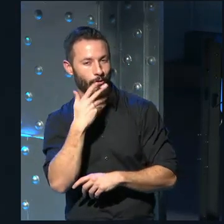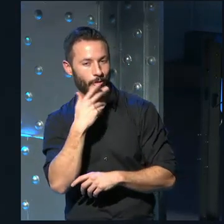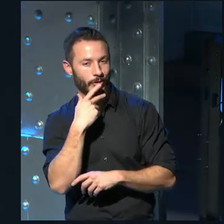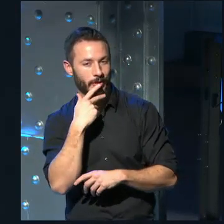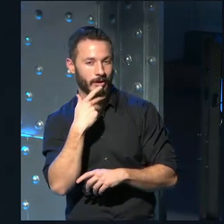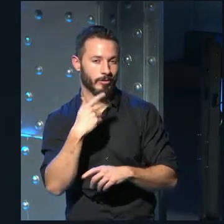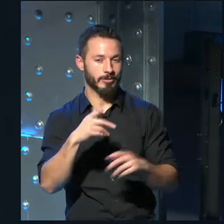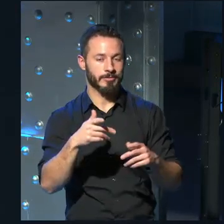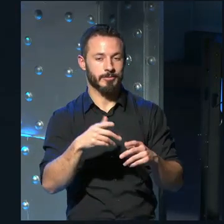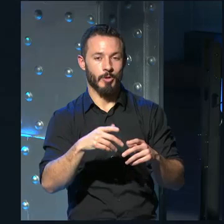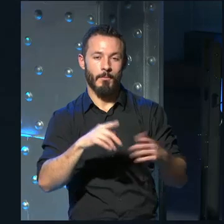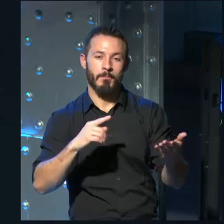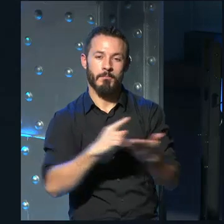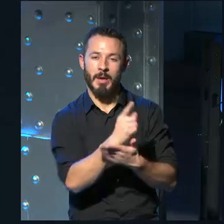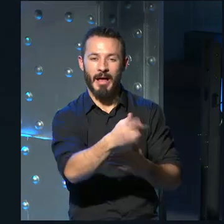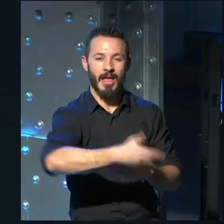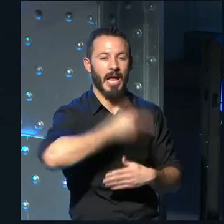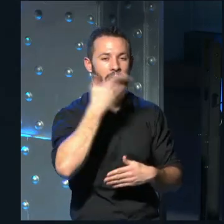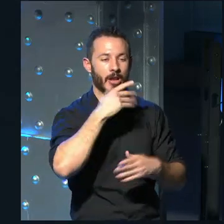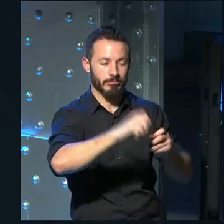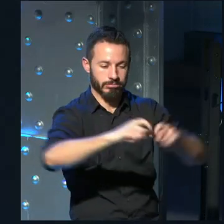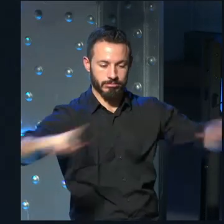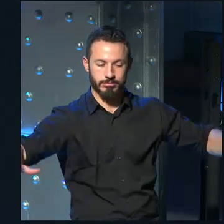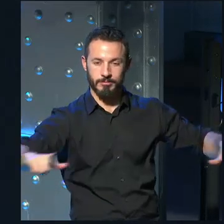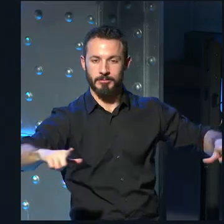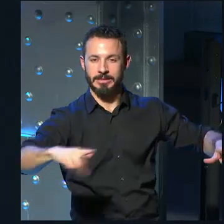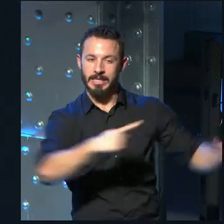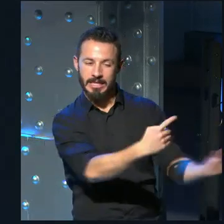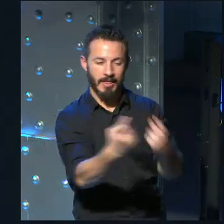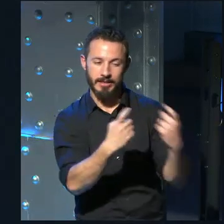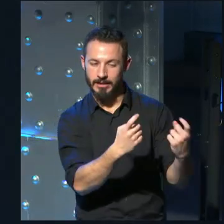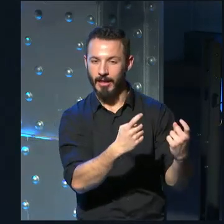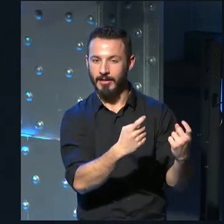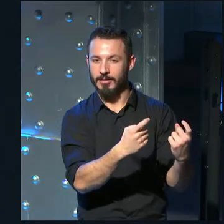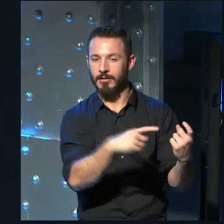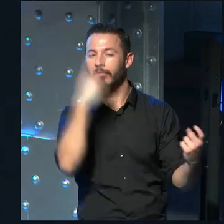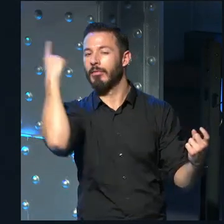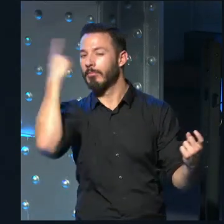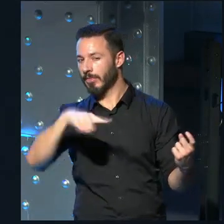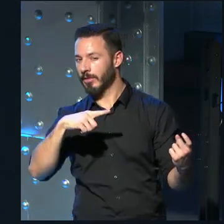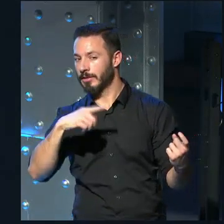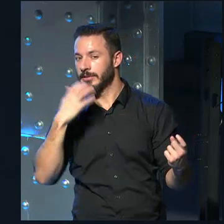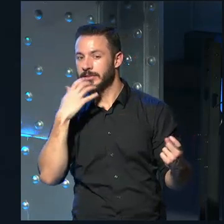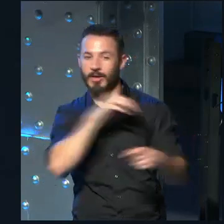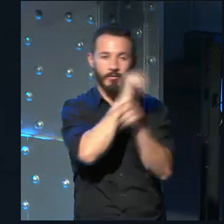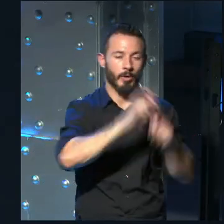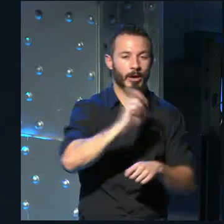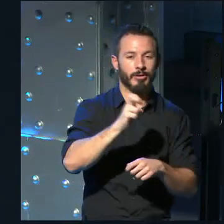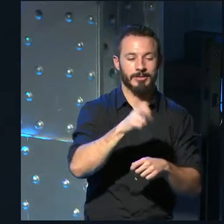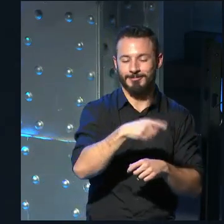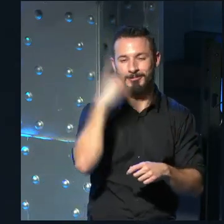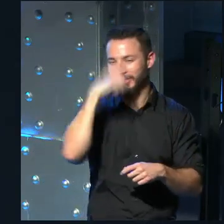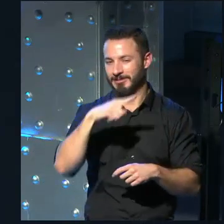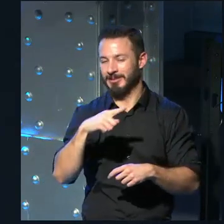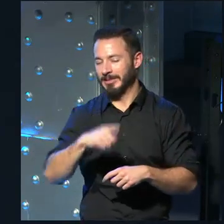unos mapas de calor y unas necesidades que de otra manera hubiera sido difícil conocer, ¿no? Hay otro ejemplo